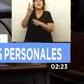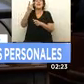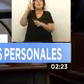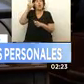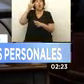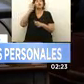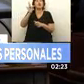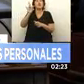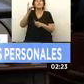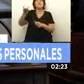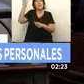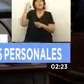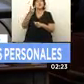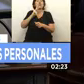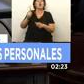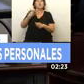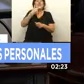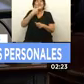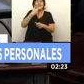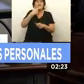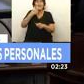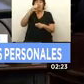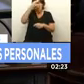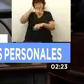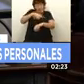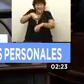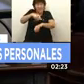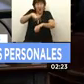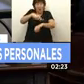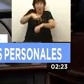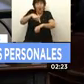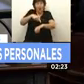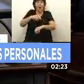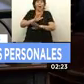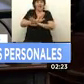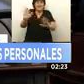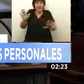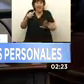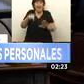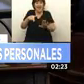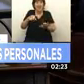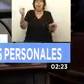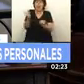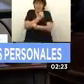de diciembre del 2017 donde a 12 horas de que le levantaron la mano